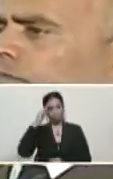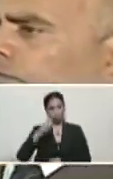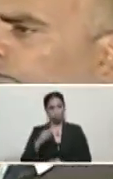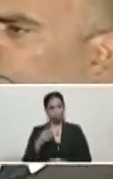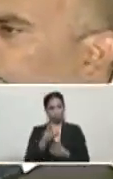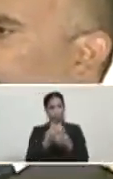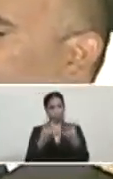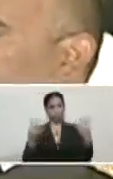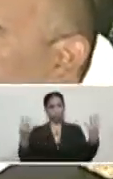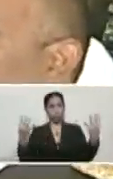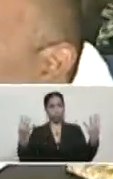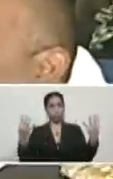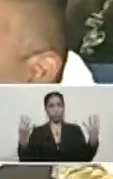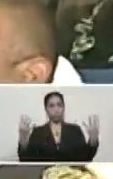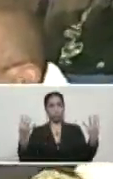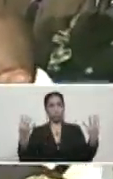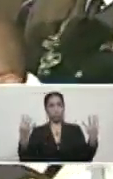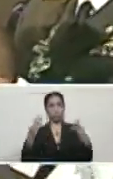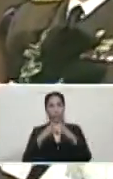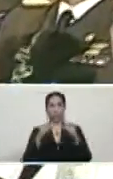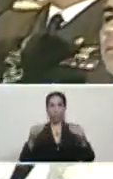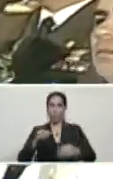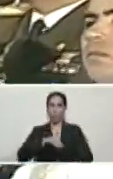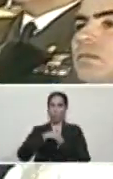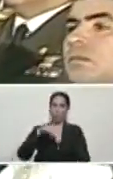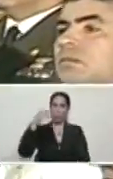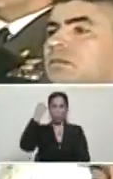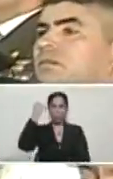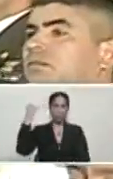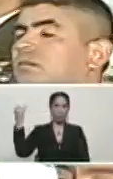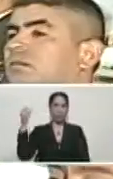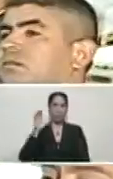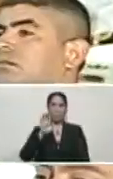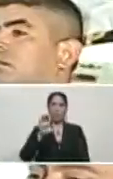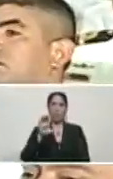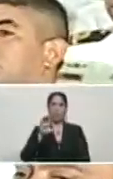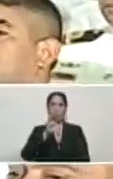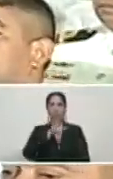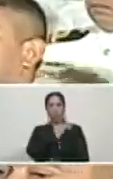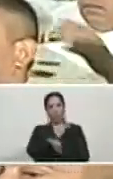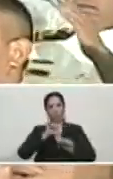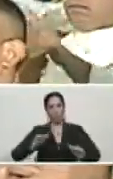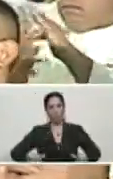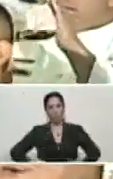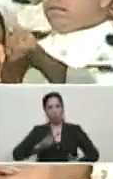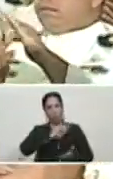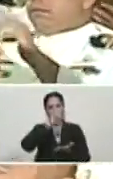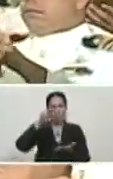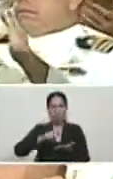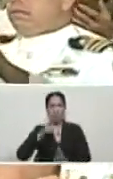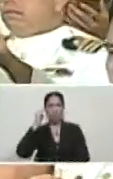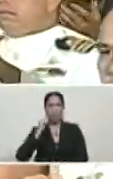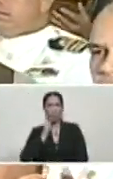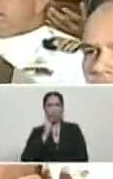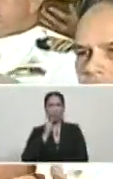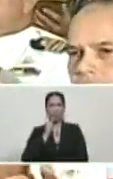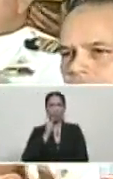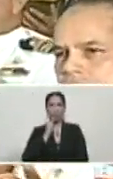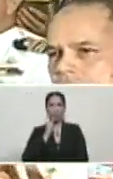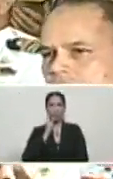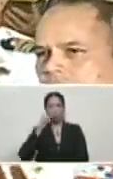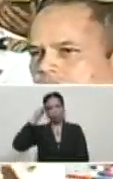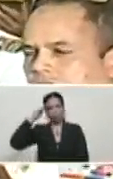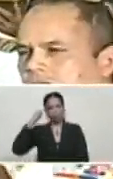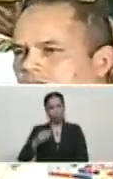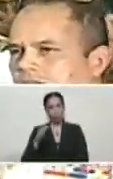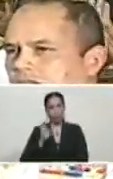cadetes, inspiración de la patria y de la fuerza bolivariana, la fuerza militar